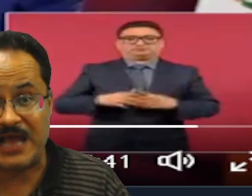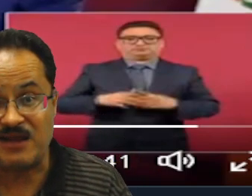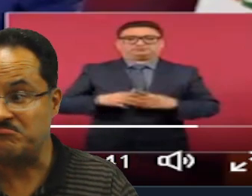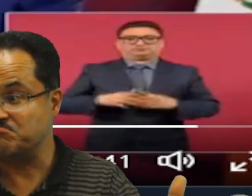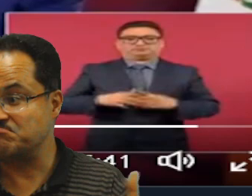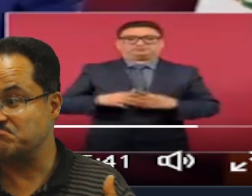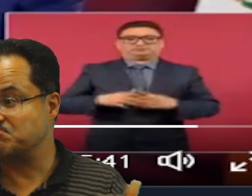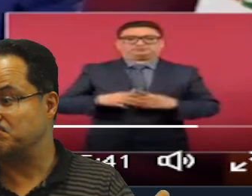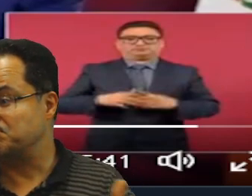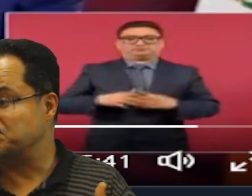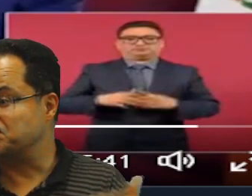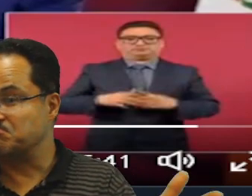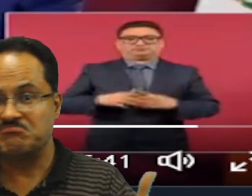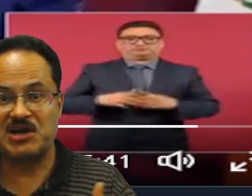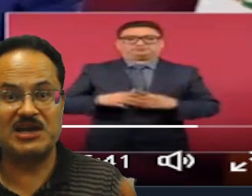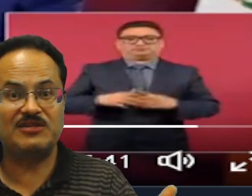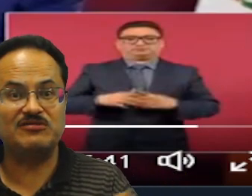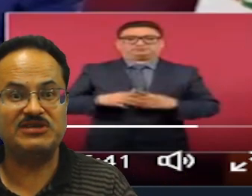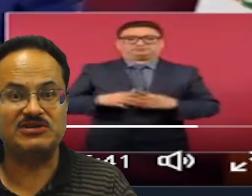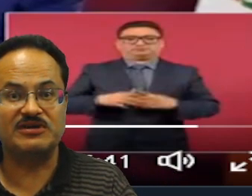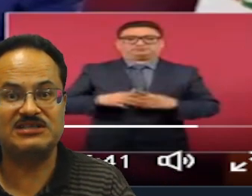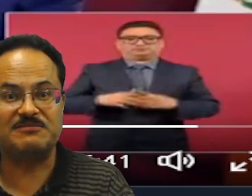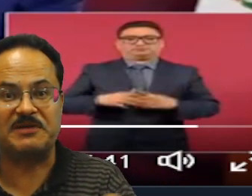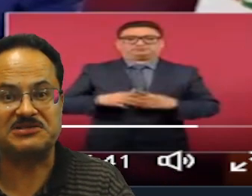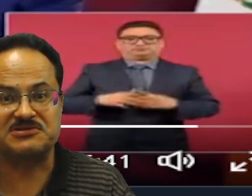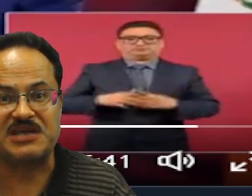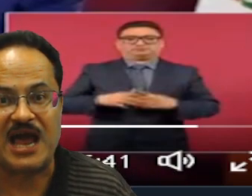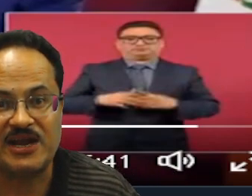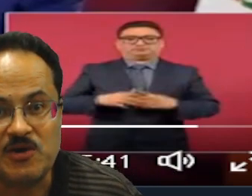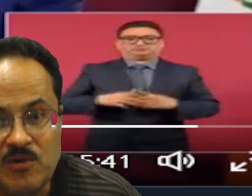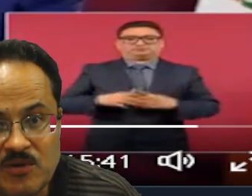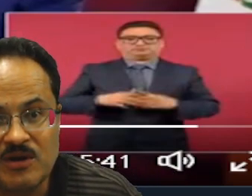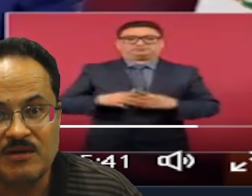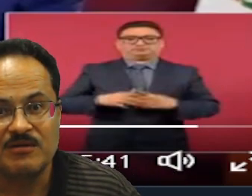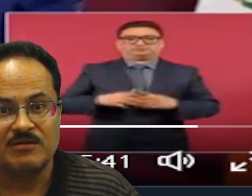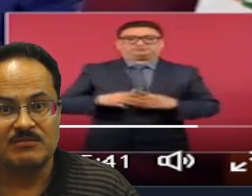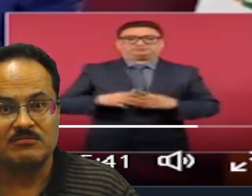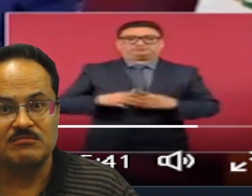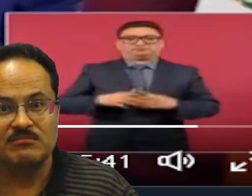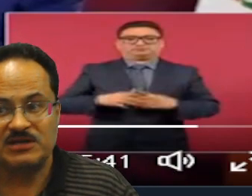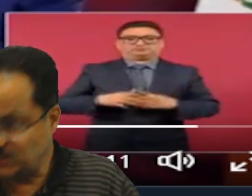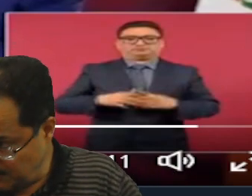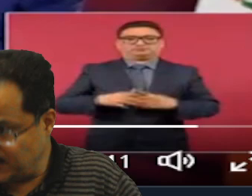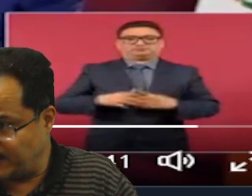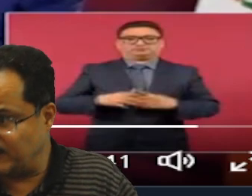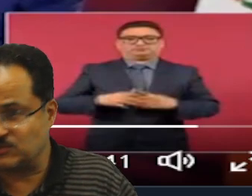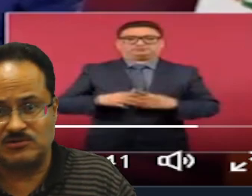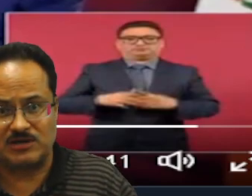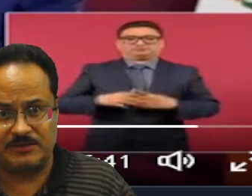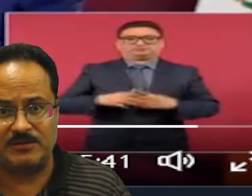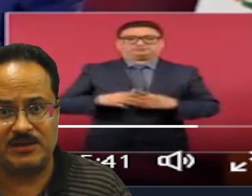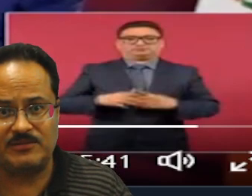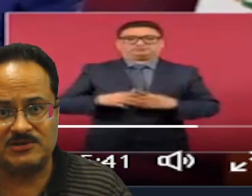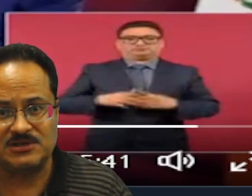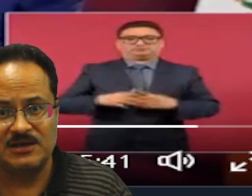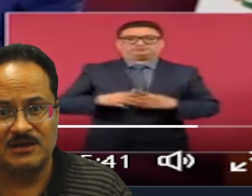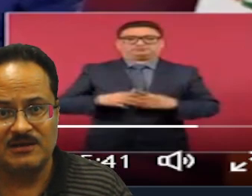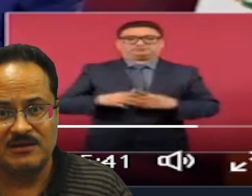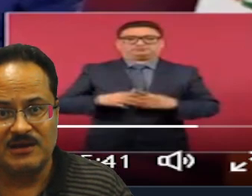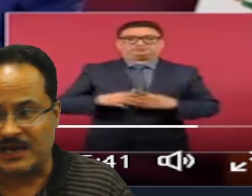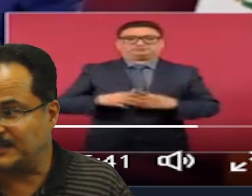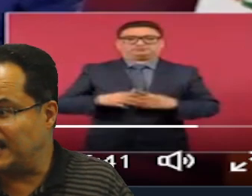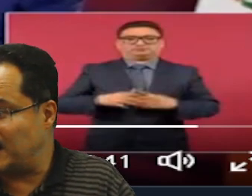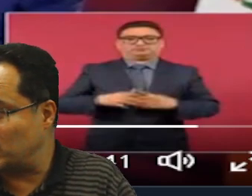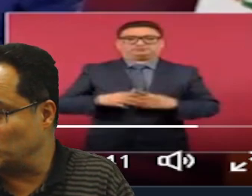del prian ganando millones de pesos diario Ese es el verdadero asunto que vivimos